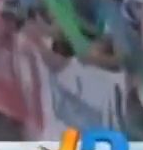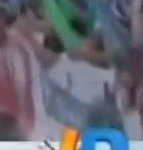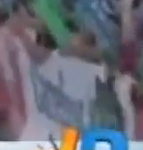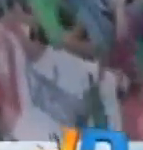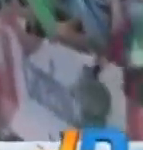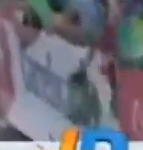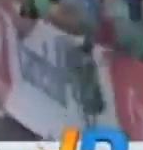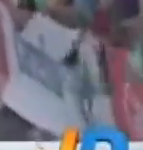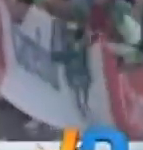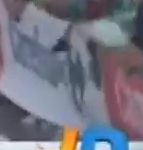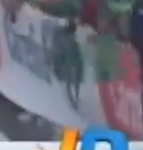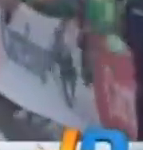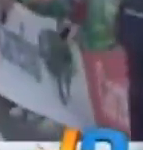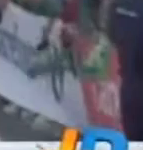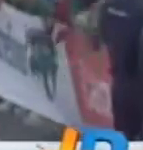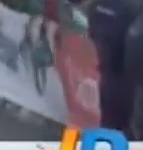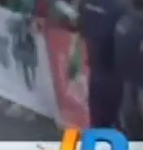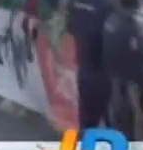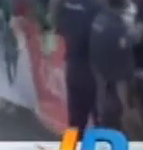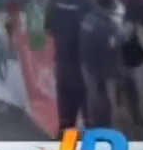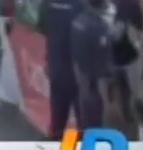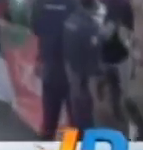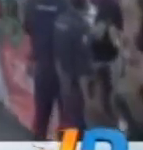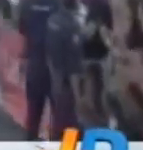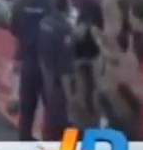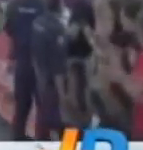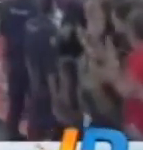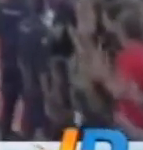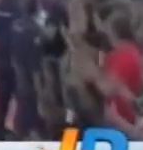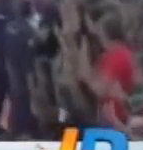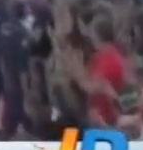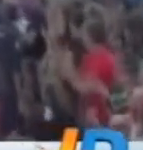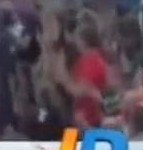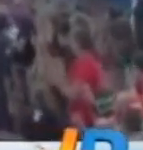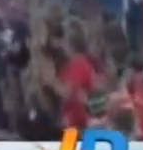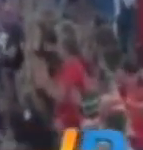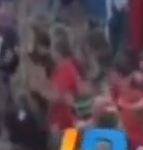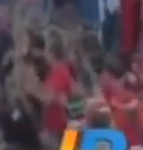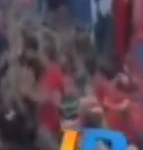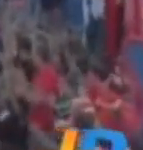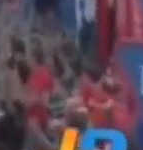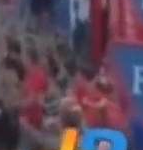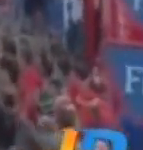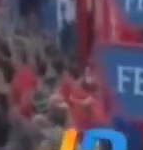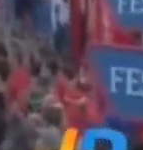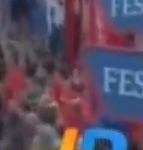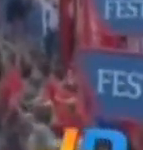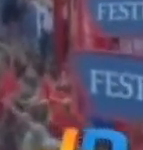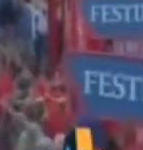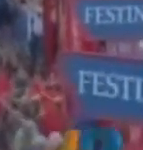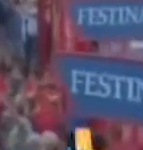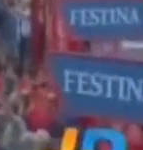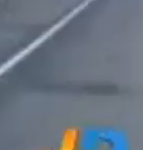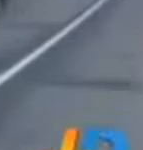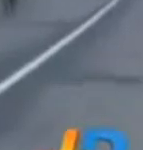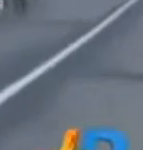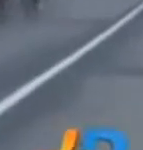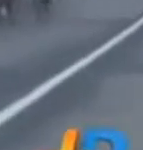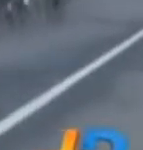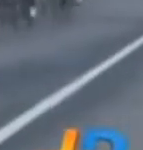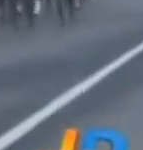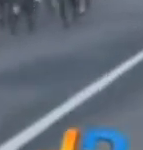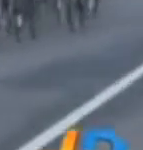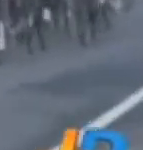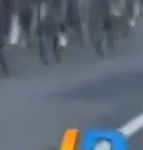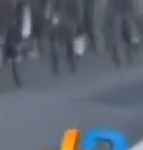Heidel, ciclista que aprovechó una fuga de 13 ciclistas en donde la diferencia alcanzó a tener 6 minutos y 5 segundos.